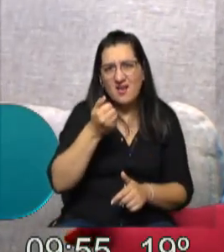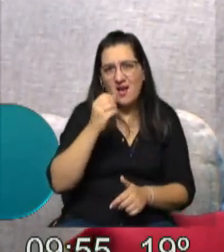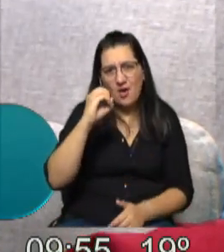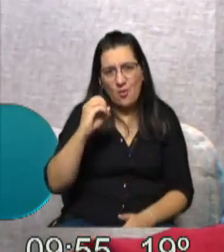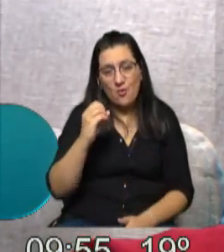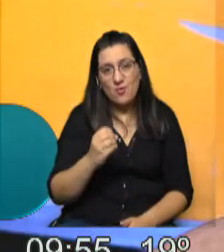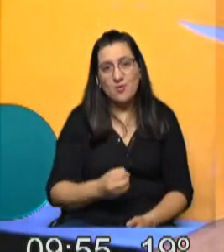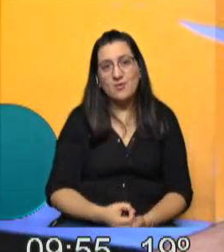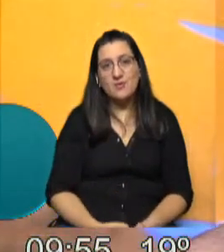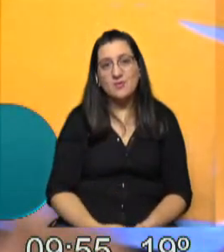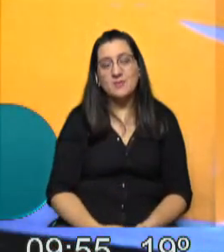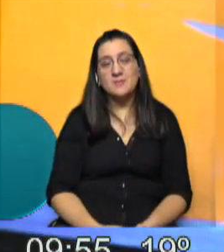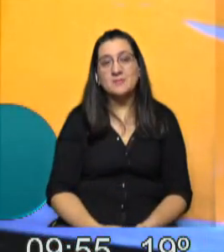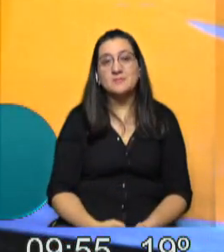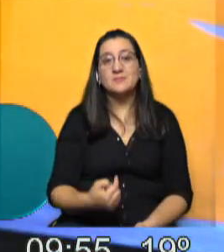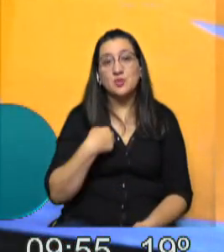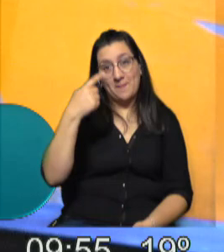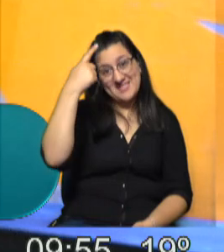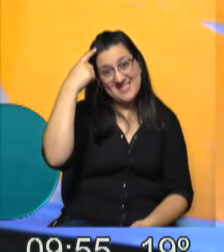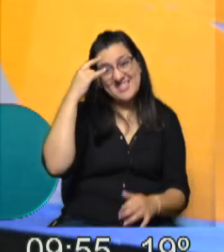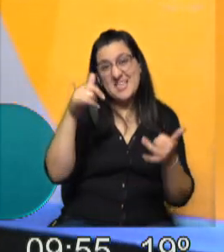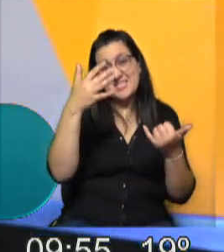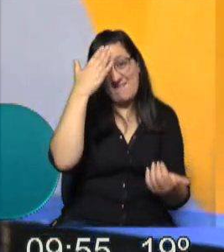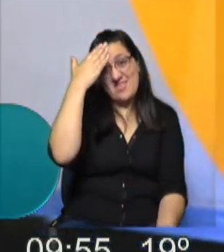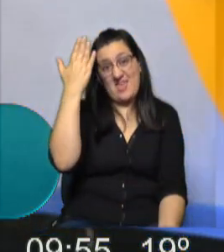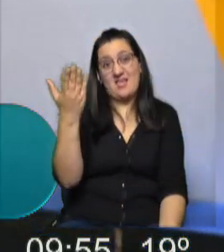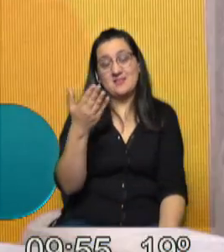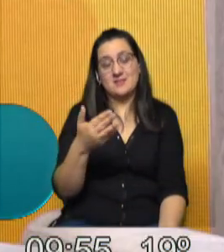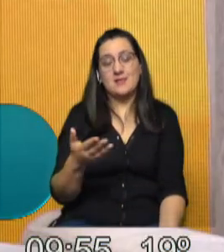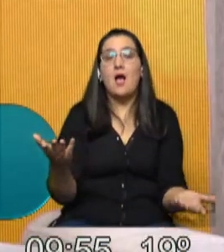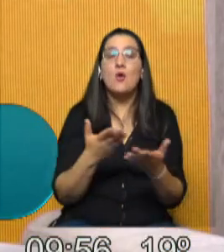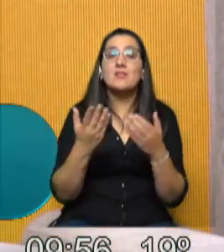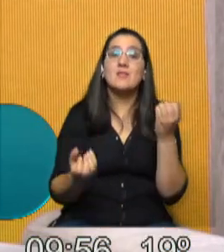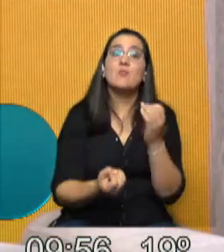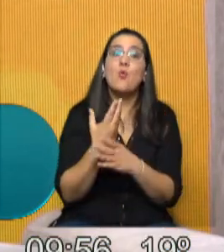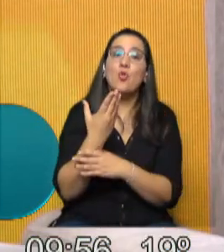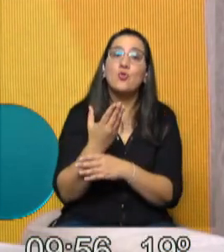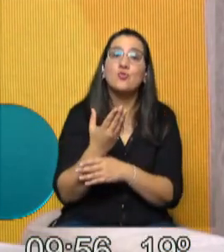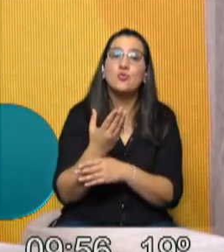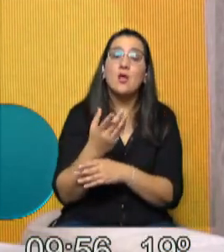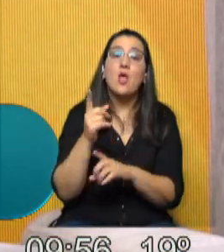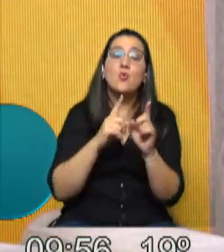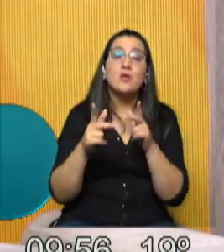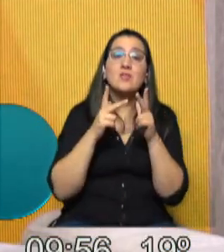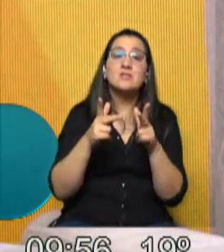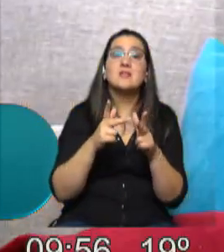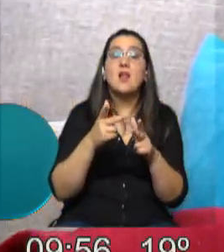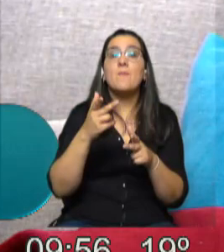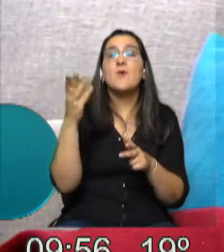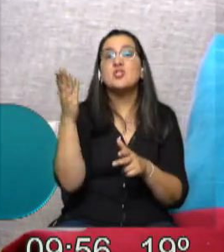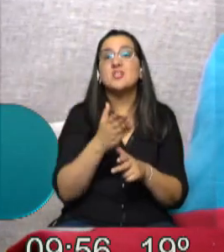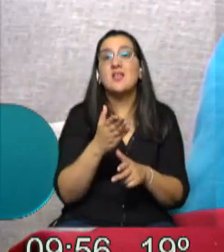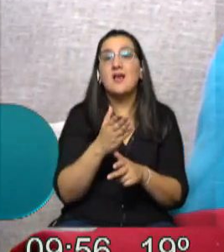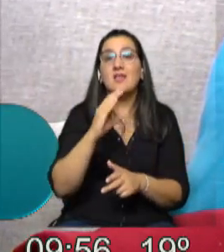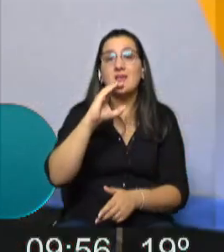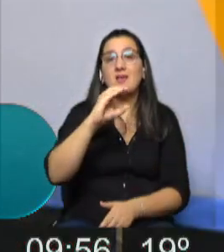vos me haces traerte malas noticias todo el tiempo. Yo pensé que eso lo sabía. ¿No viste que ahora están de moda los que dicen cuánto porcentaje tiene? ¿Y de qué claro. son